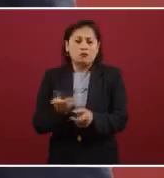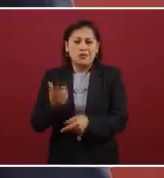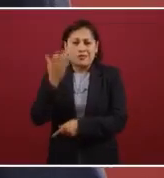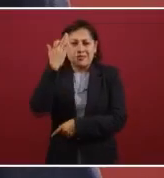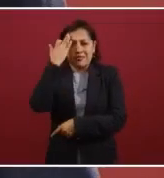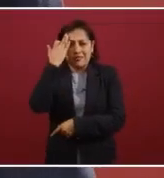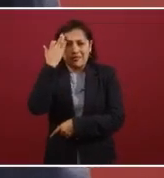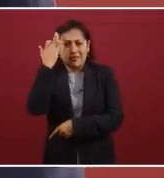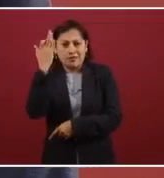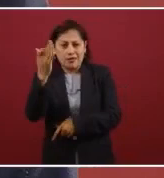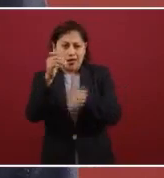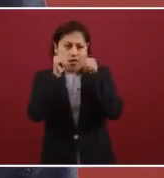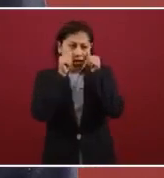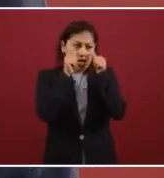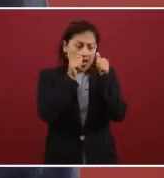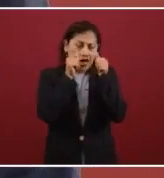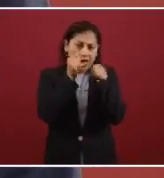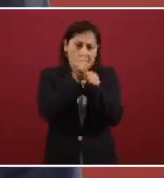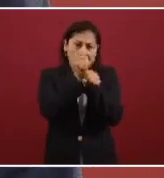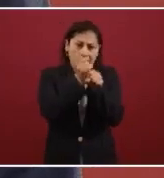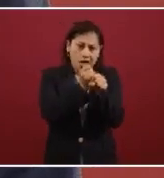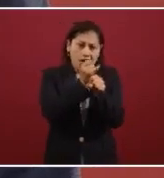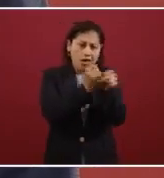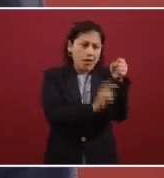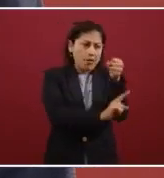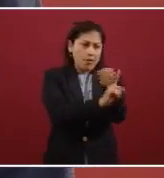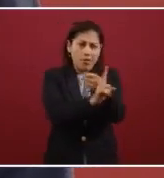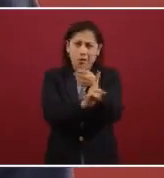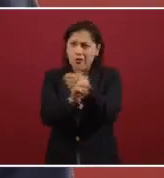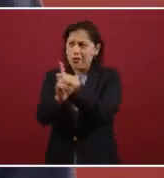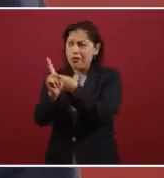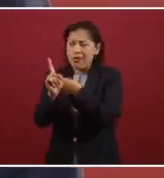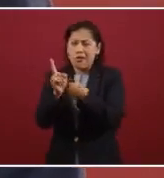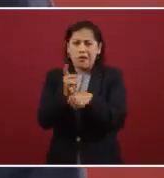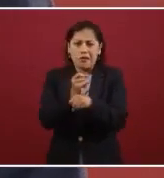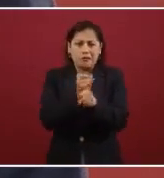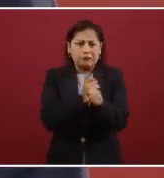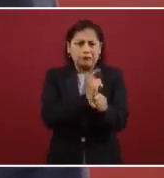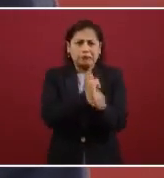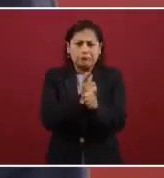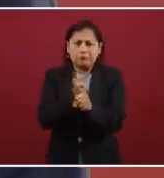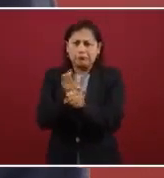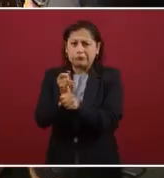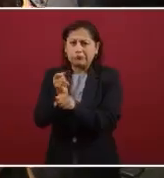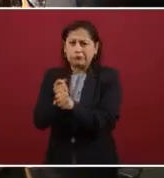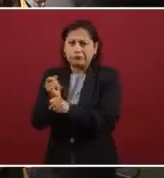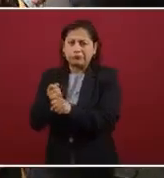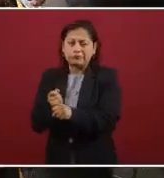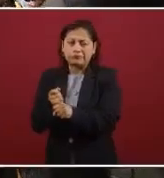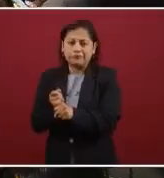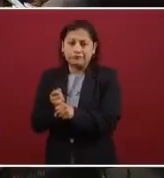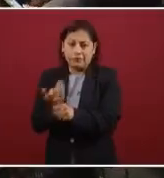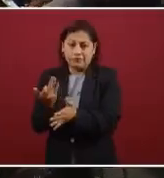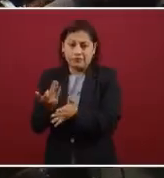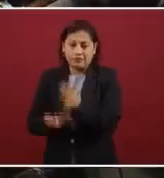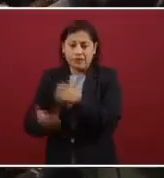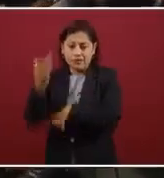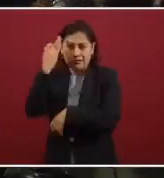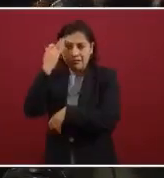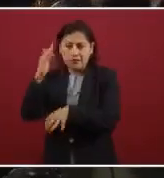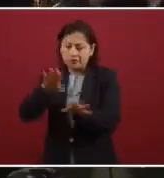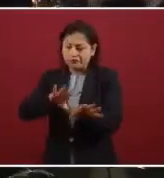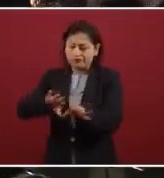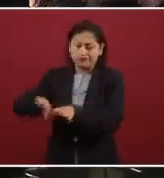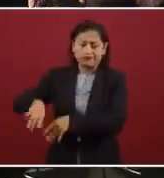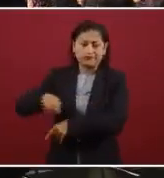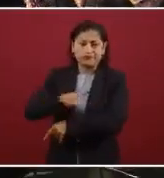Imagínense cuánto desgaste y no podríamos sentar las bases del México del futuro.